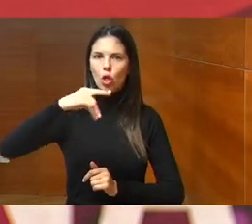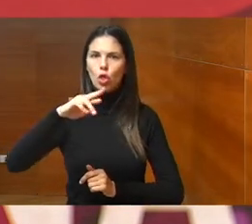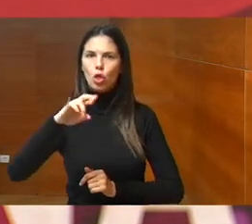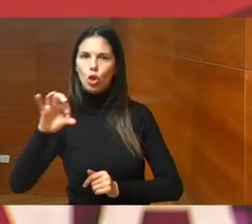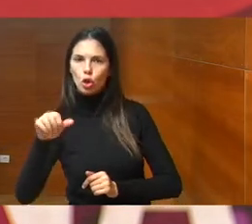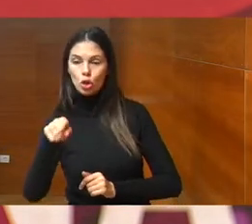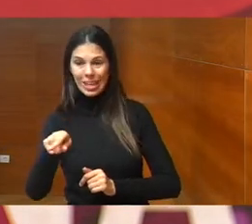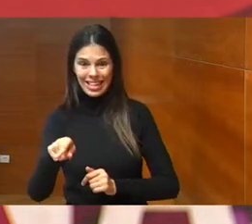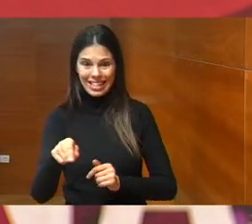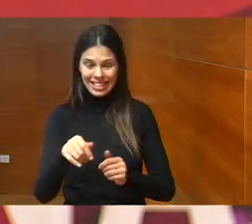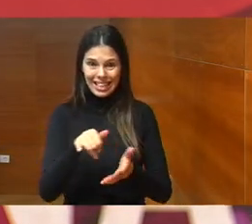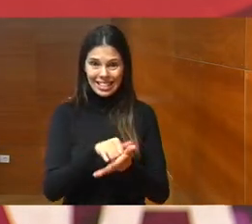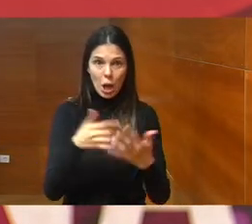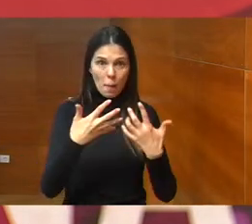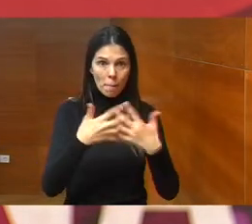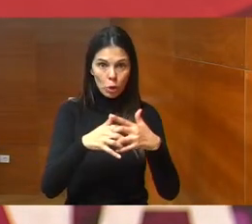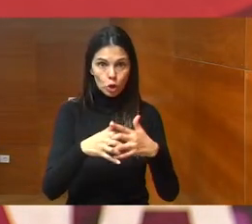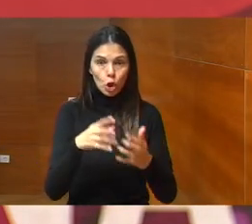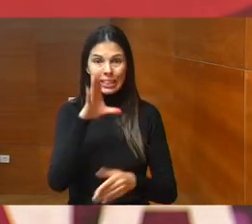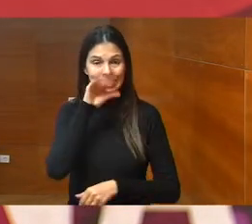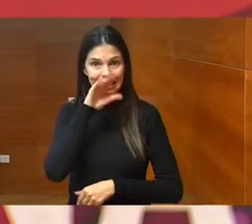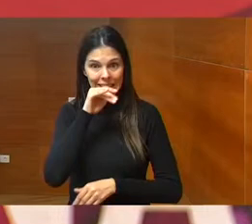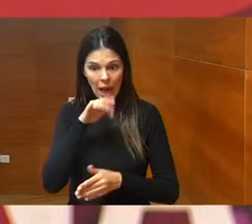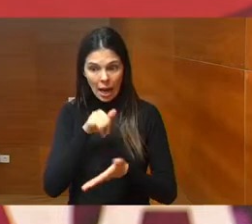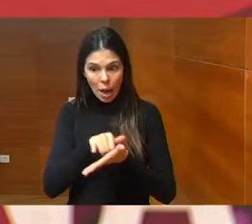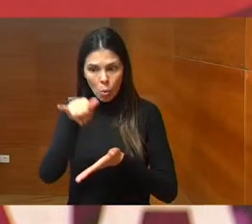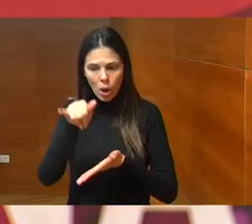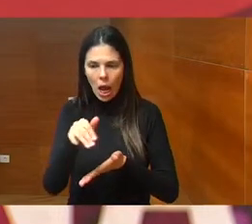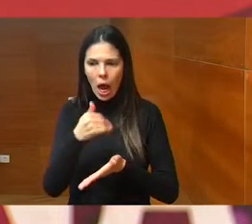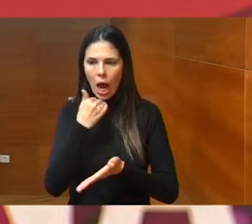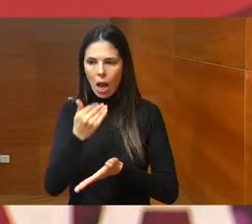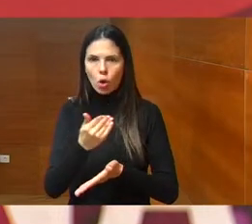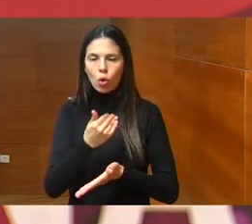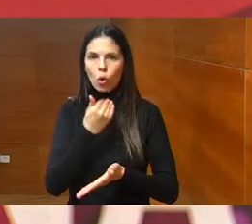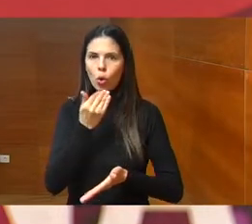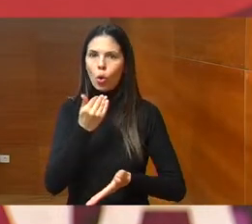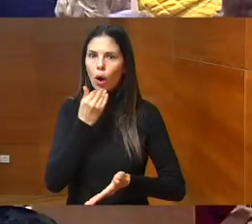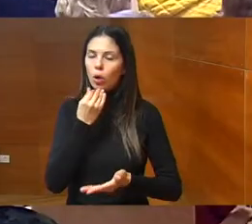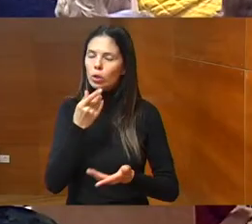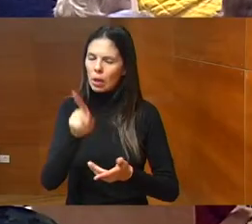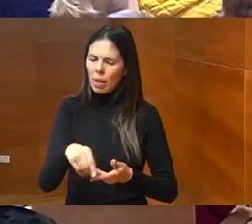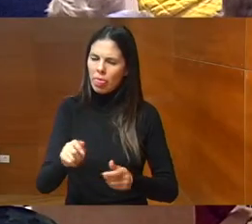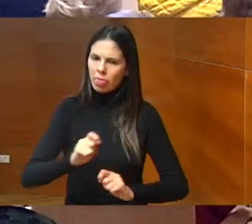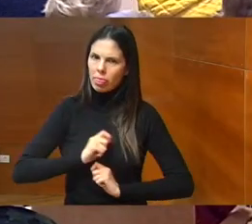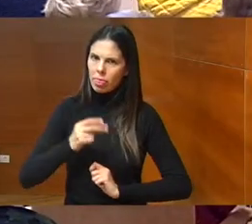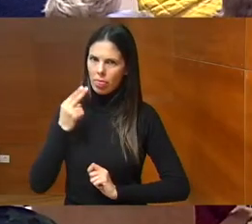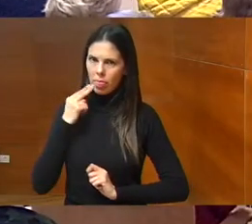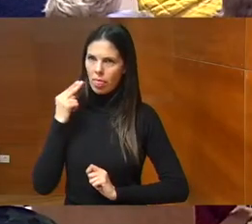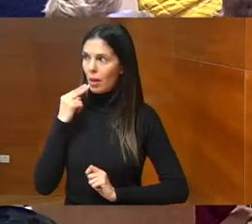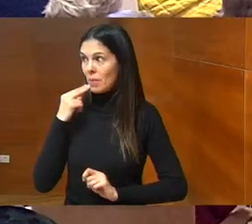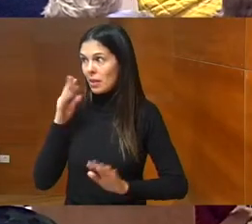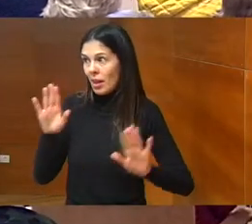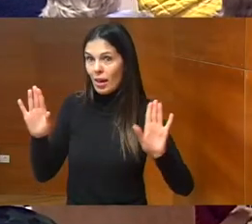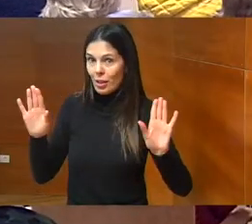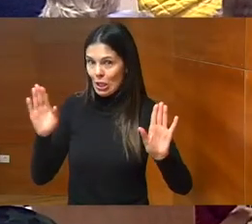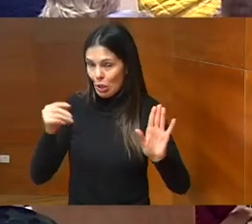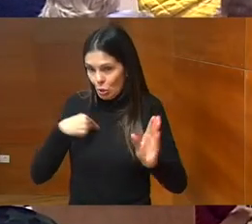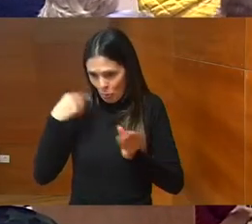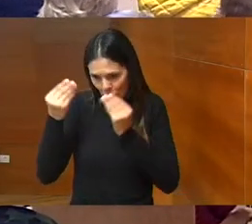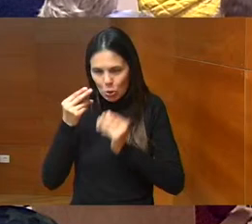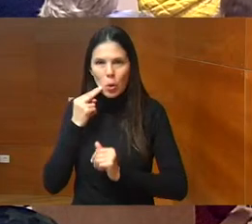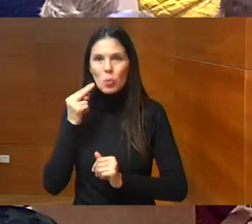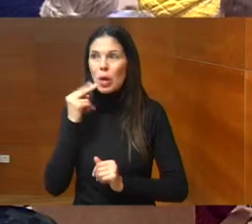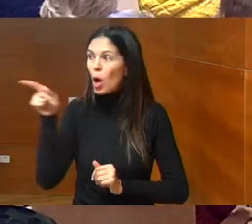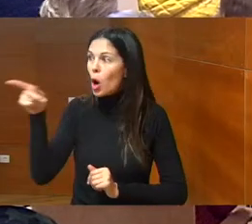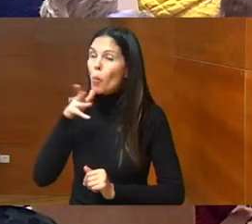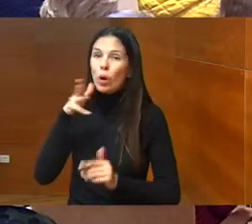quebó chichona pues tiene wacosa que asusta metemoitísimo medo desde un punto de vista que